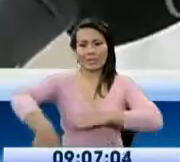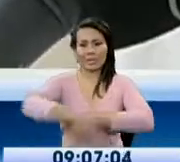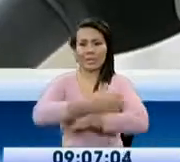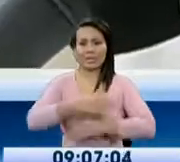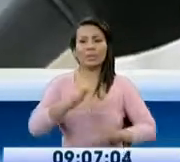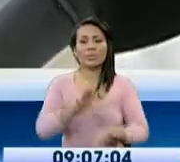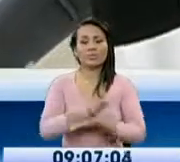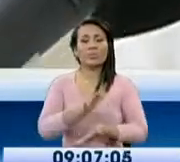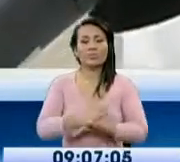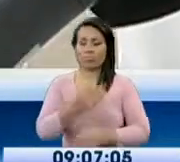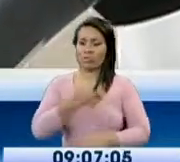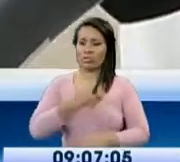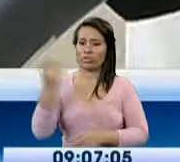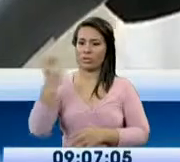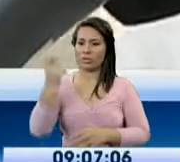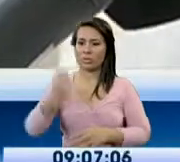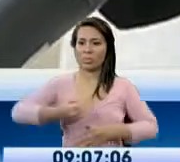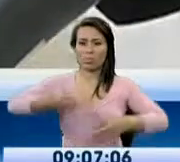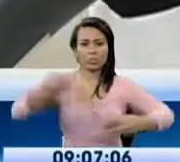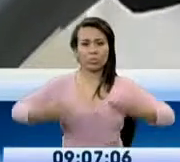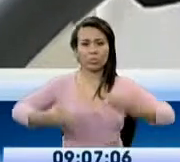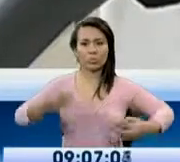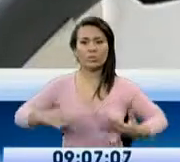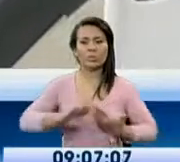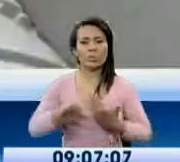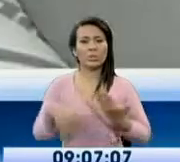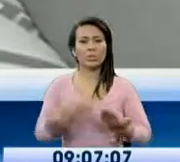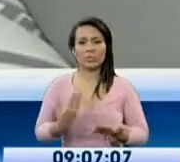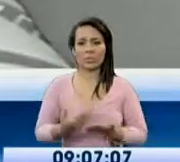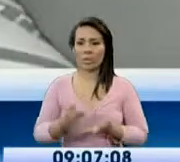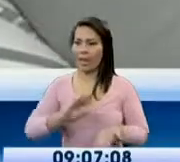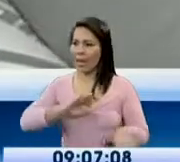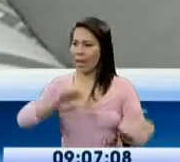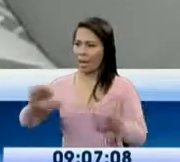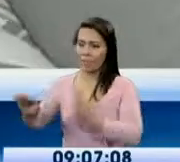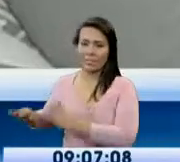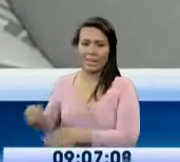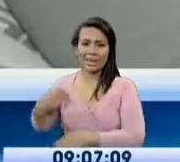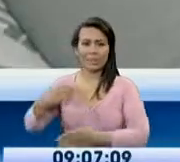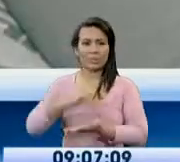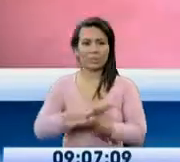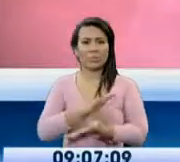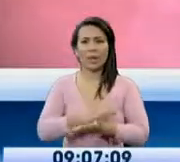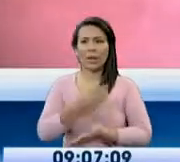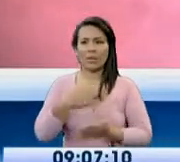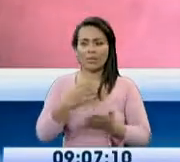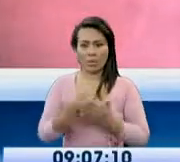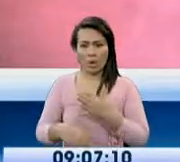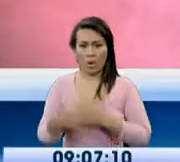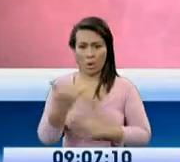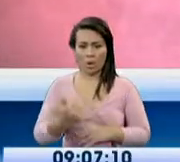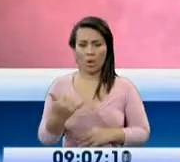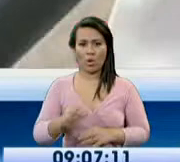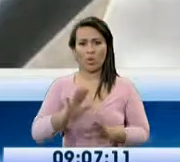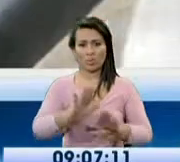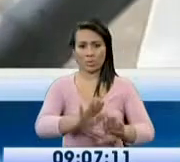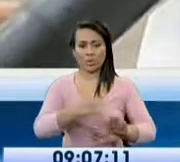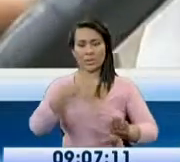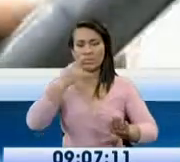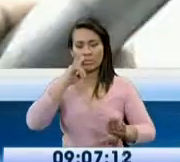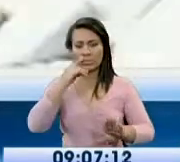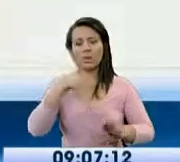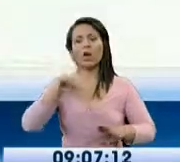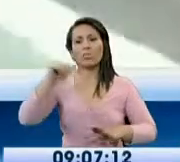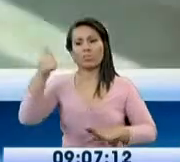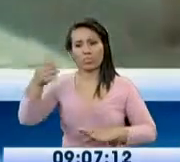que necesito es que se haga justicia. Aunque tenga que cambiarle de escuela a mi hijo, pero yo quiero que esto no solamente hoy puede pasar con mi hijo, mañana con otro